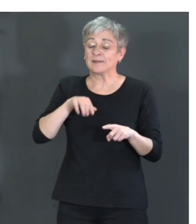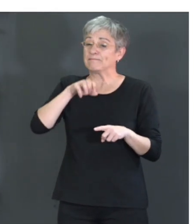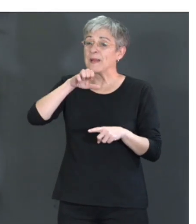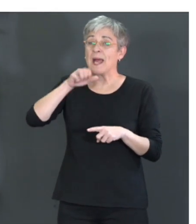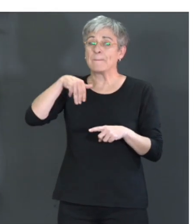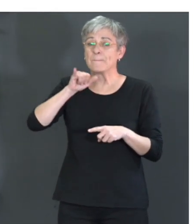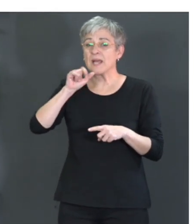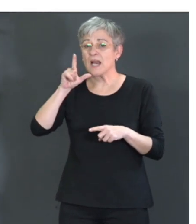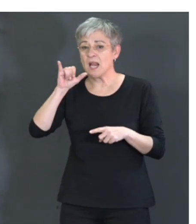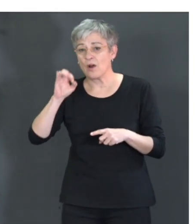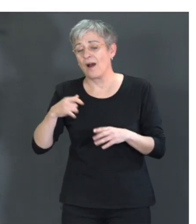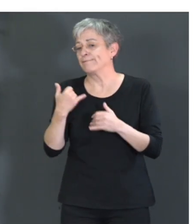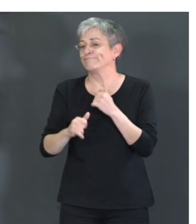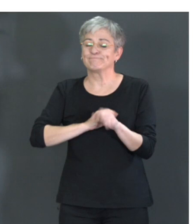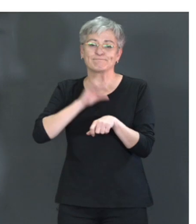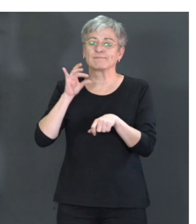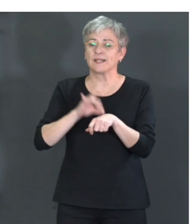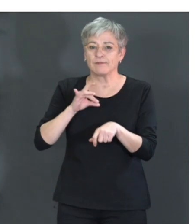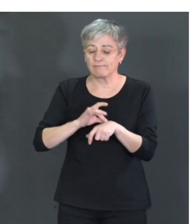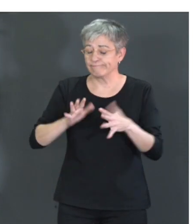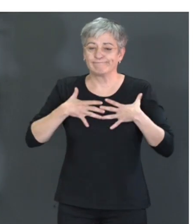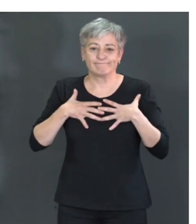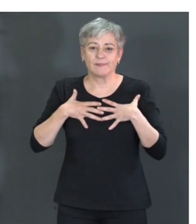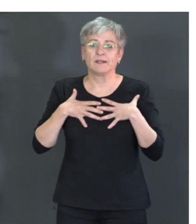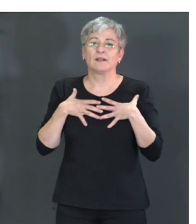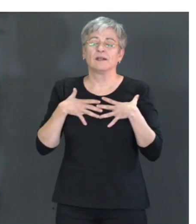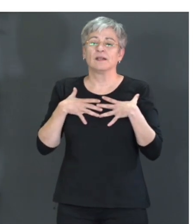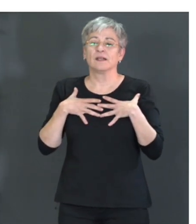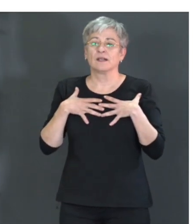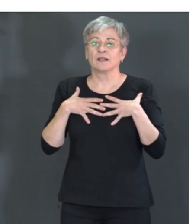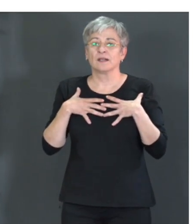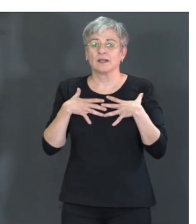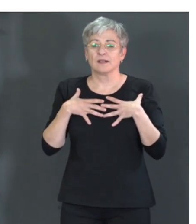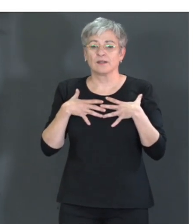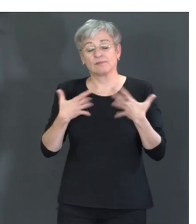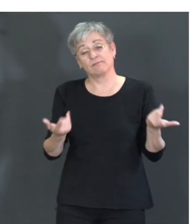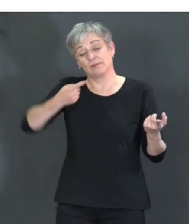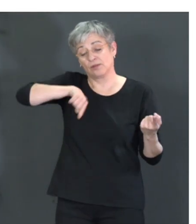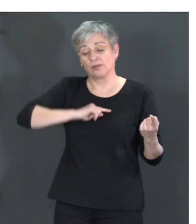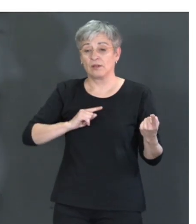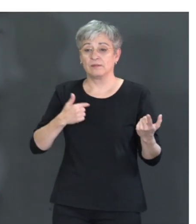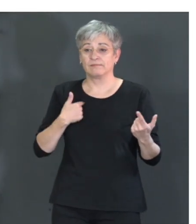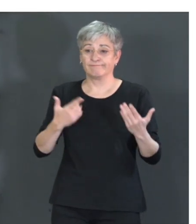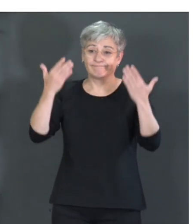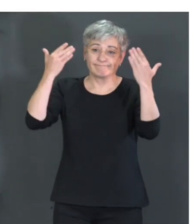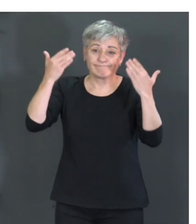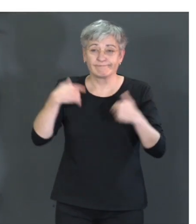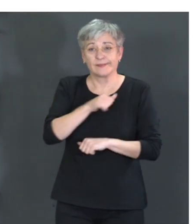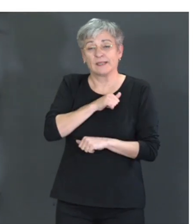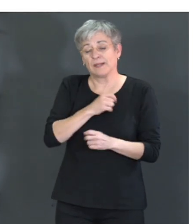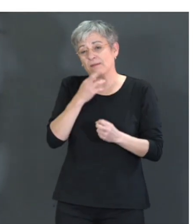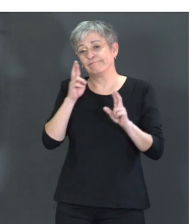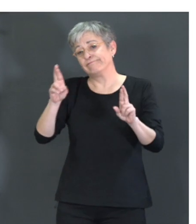aquí por un problema de salud imprevisto. Y le mandamos pues nuestros deseos para que se